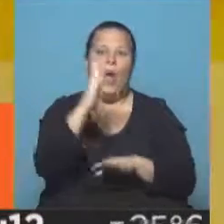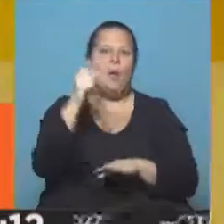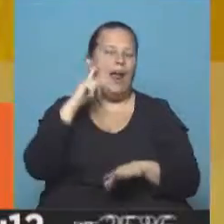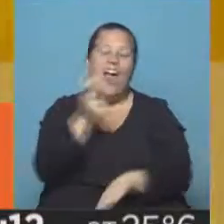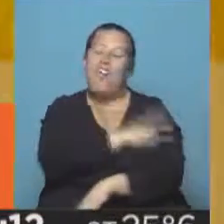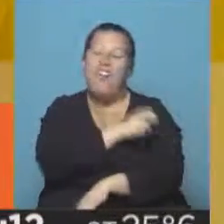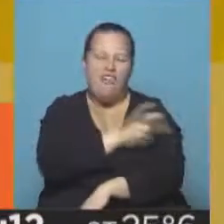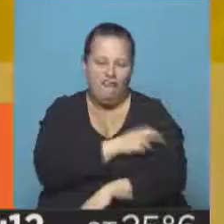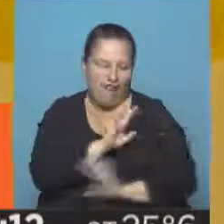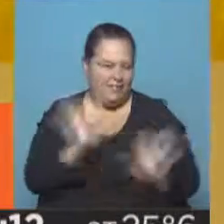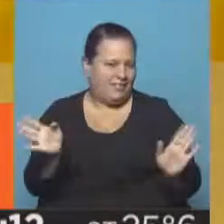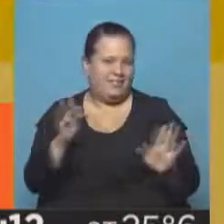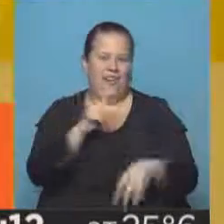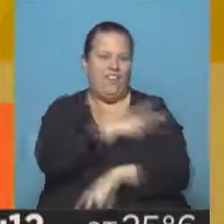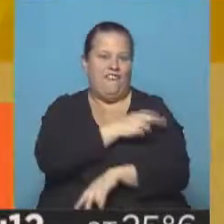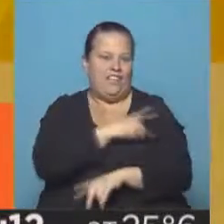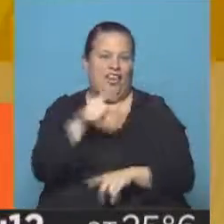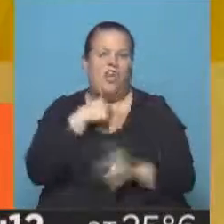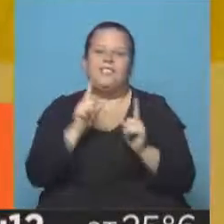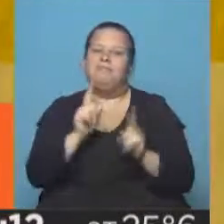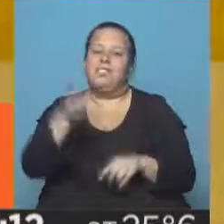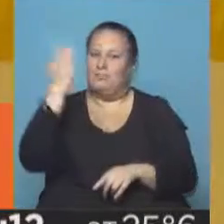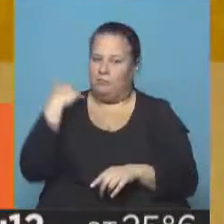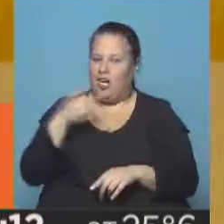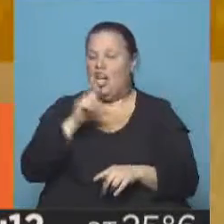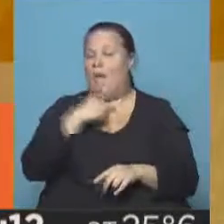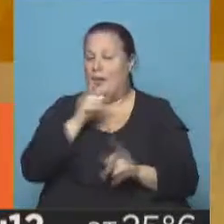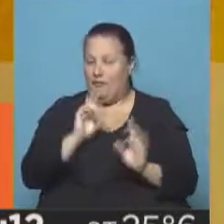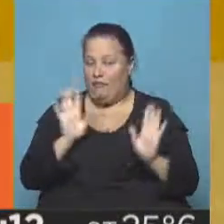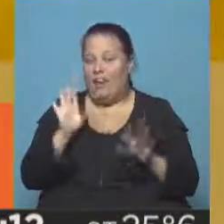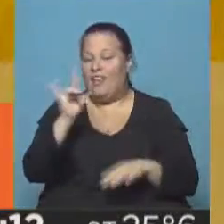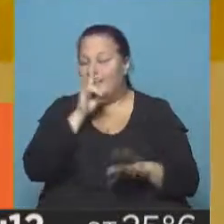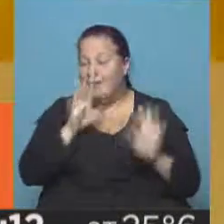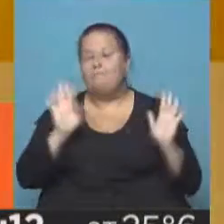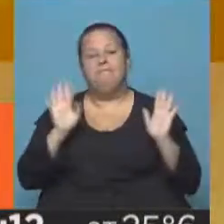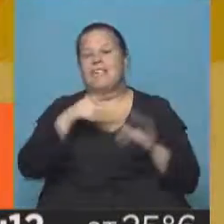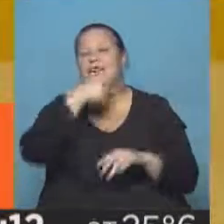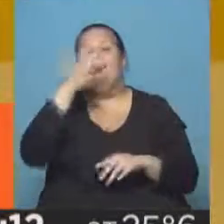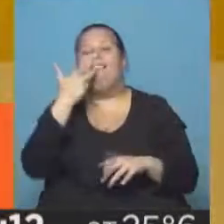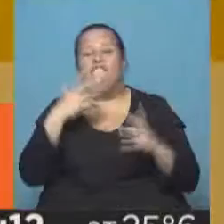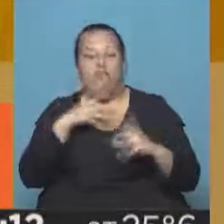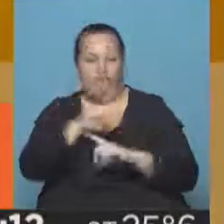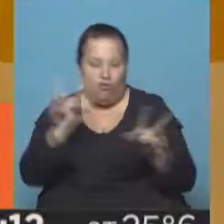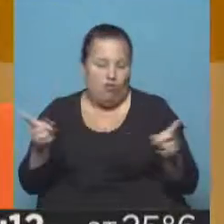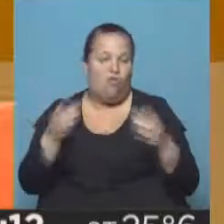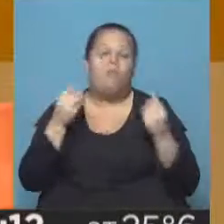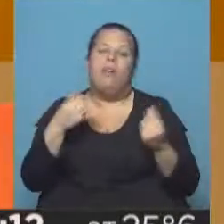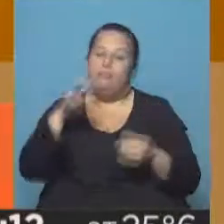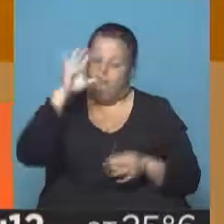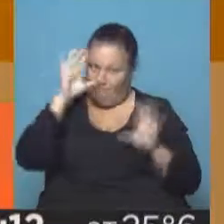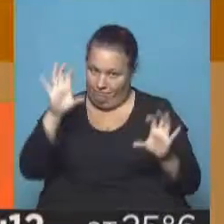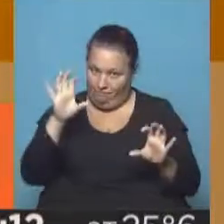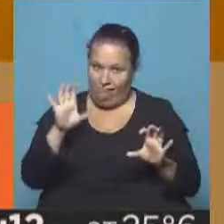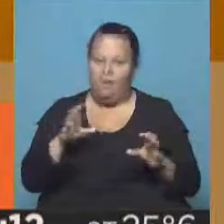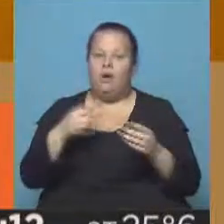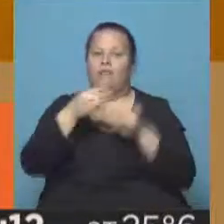defensa no es obviamente la defensa que preferiría el técnico de cualquiera que le gusta el fútbol porque hay que tener en cuenta que